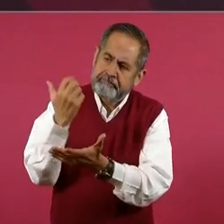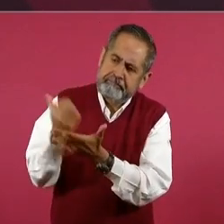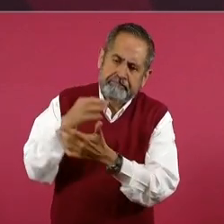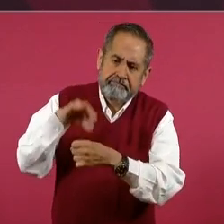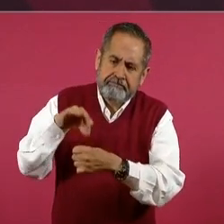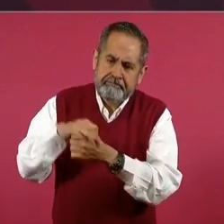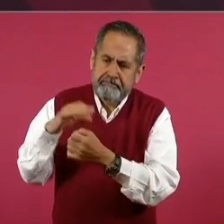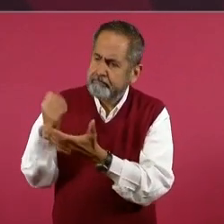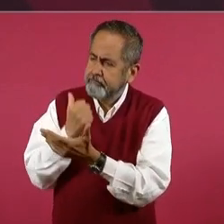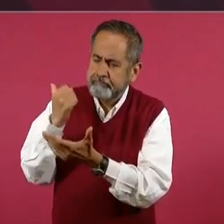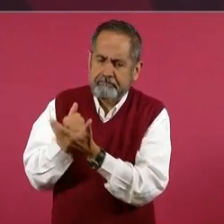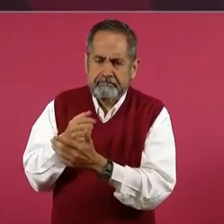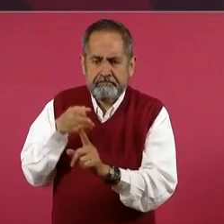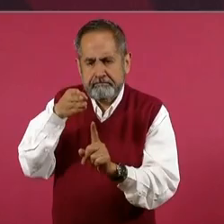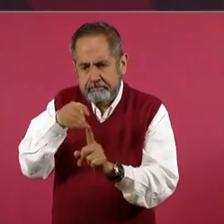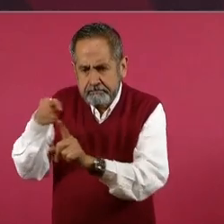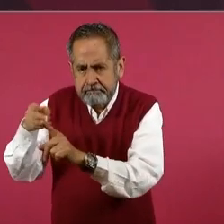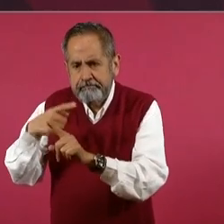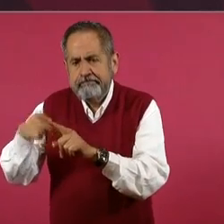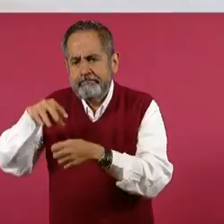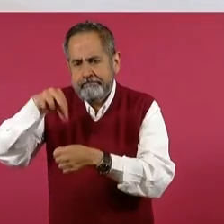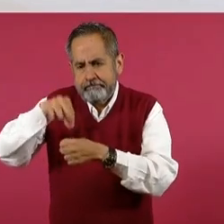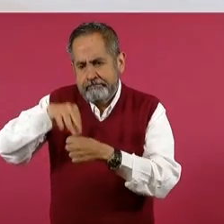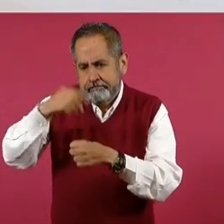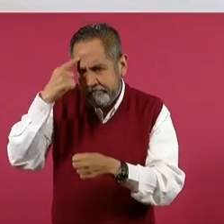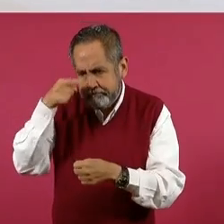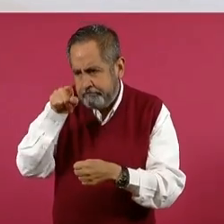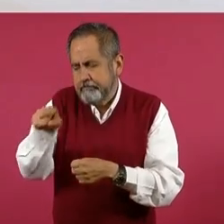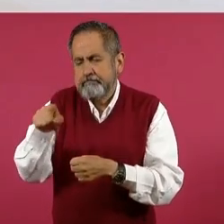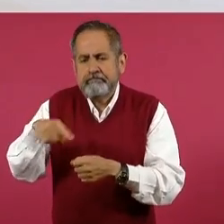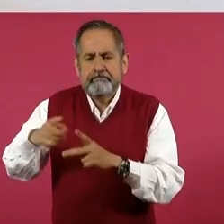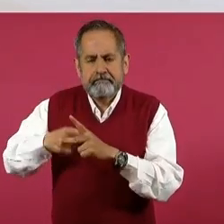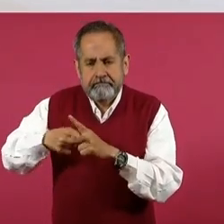triunfos en los distritos,